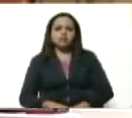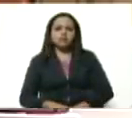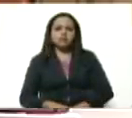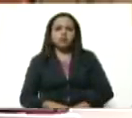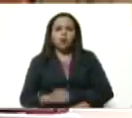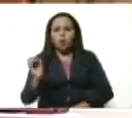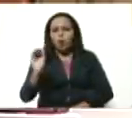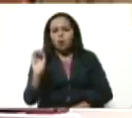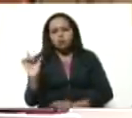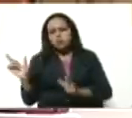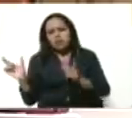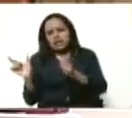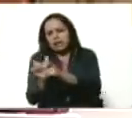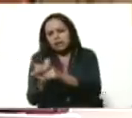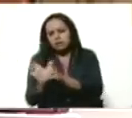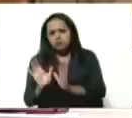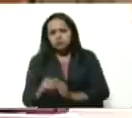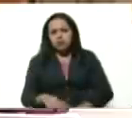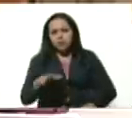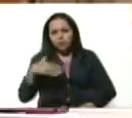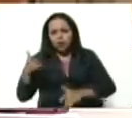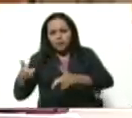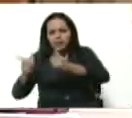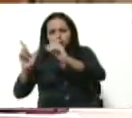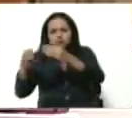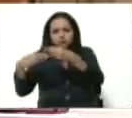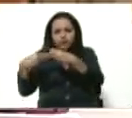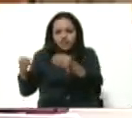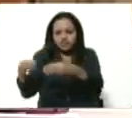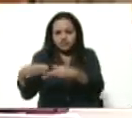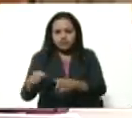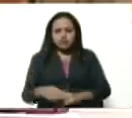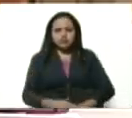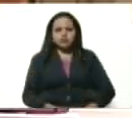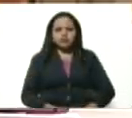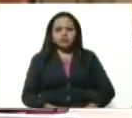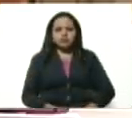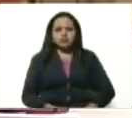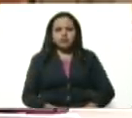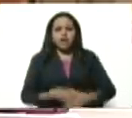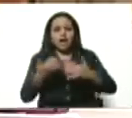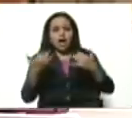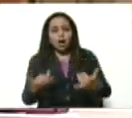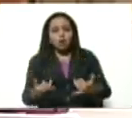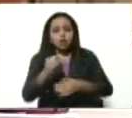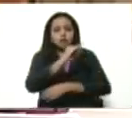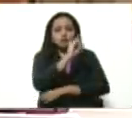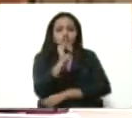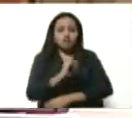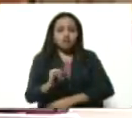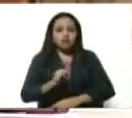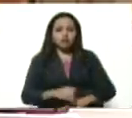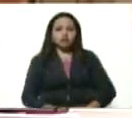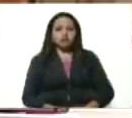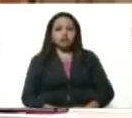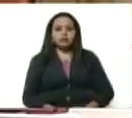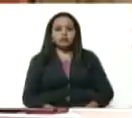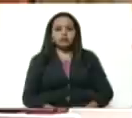pequeños se permite la flexibilización luego nos vamos al estado zulia donde